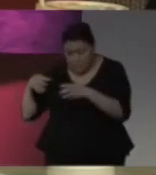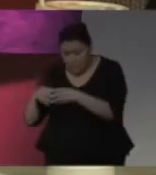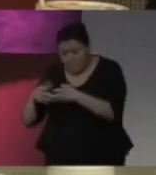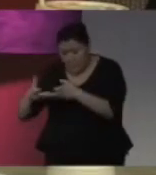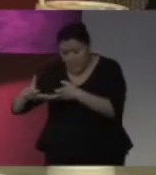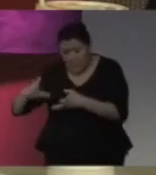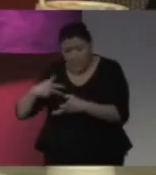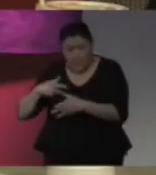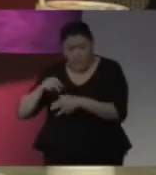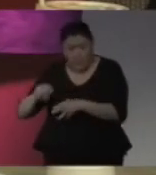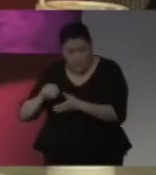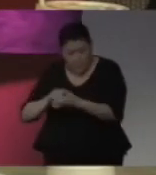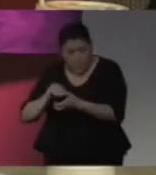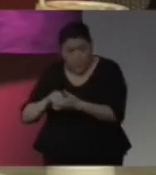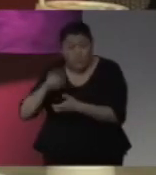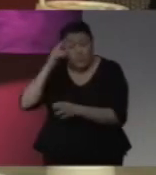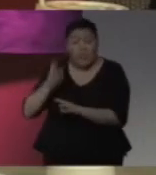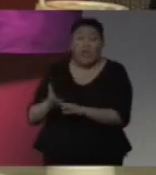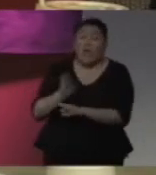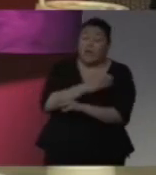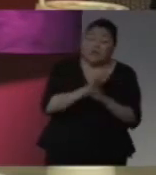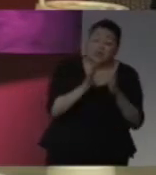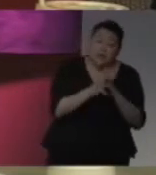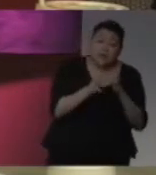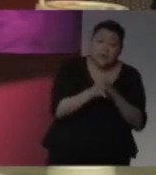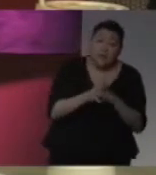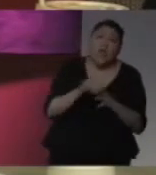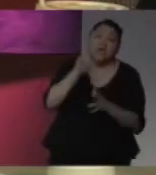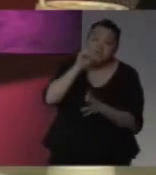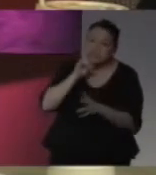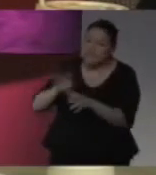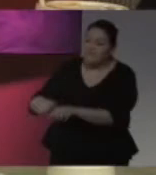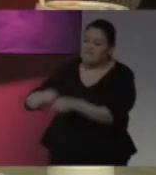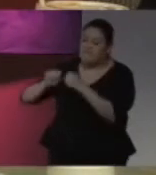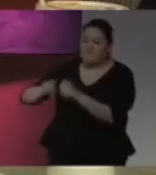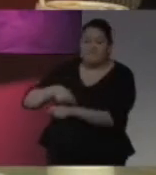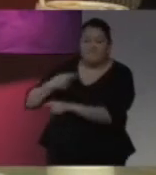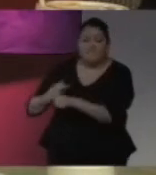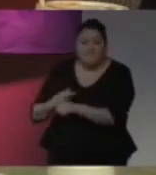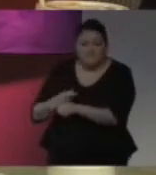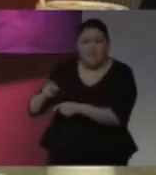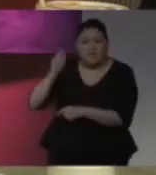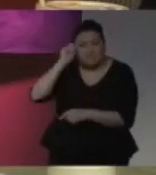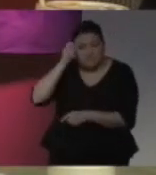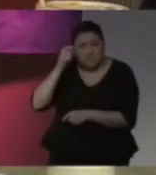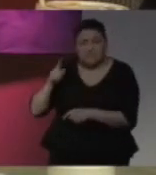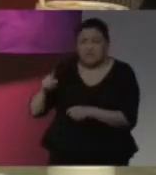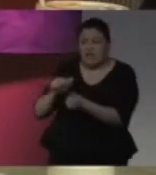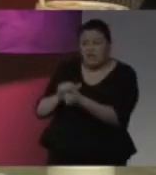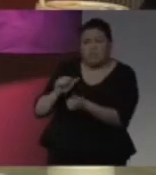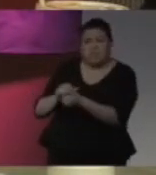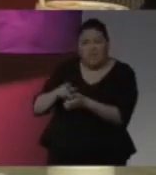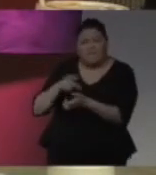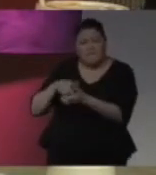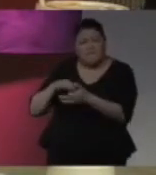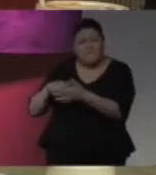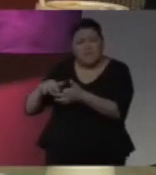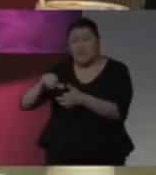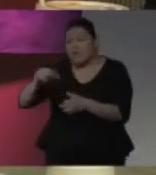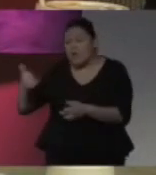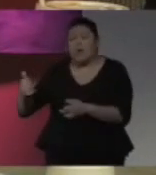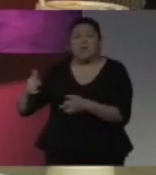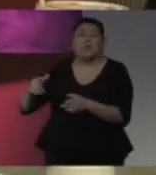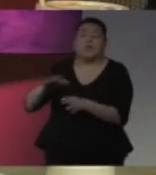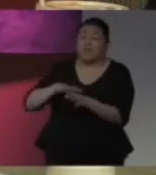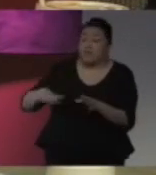más la esclavitud sexual, que no se ejerza violencia sobre el cuerpo de las mujeres, que no se destruyan a las comunidades, comunidades, y sin